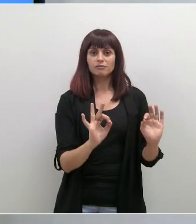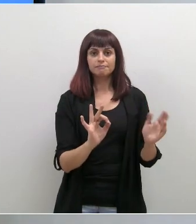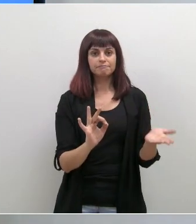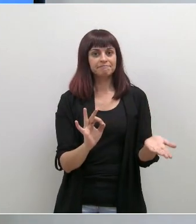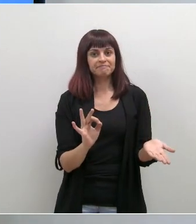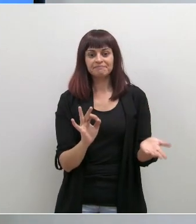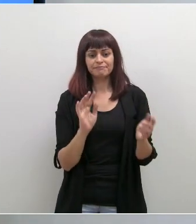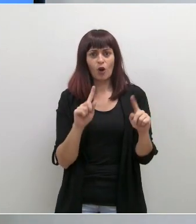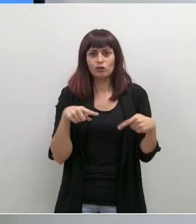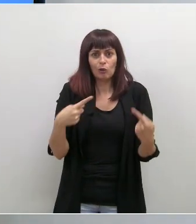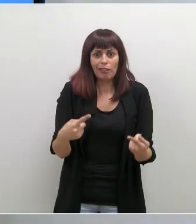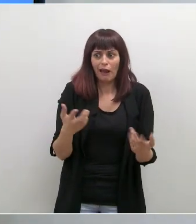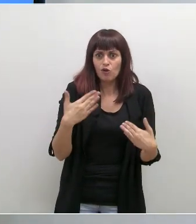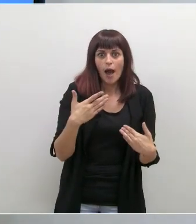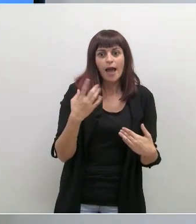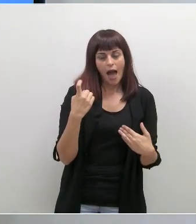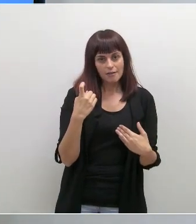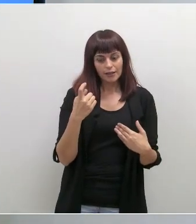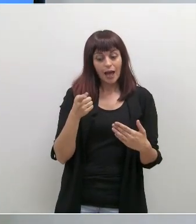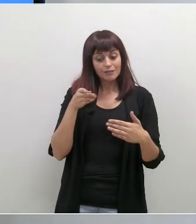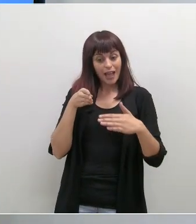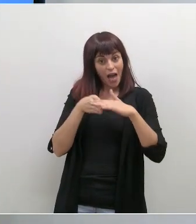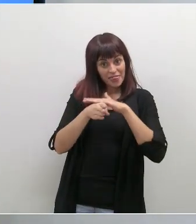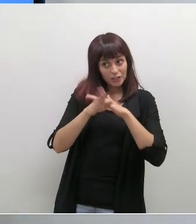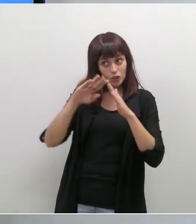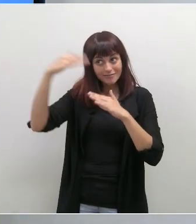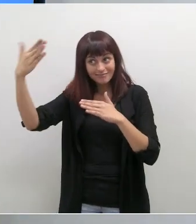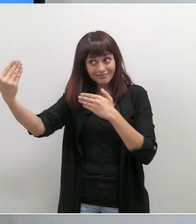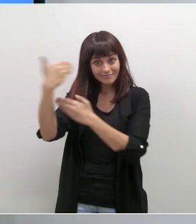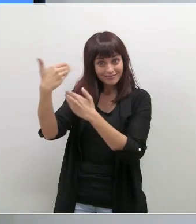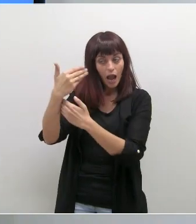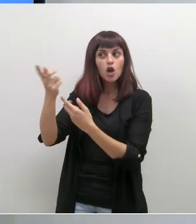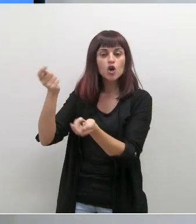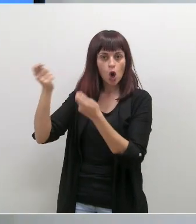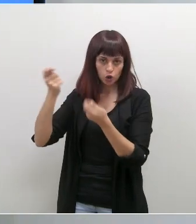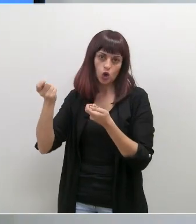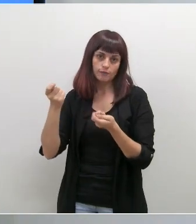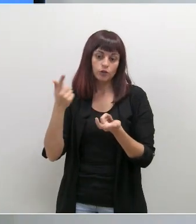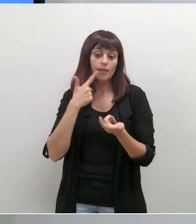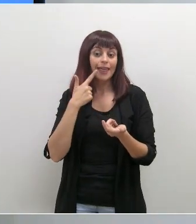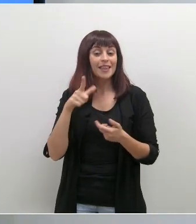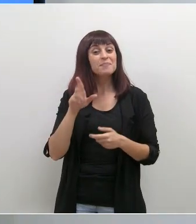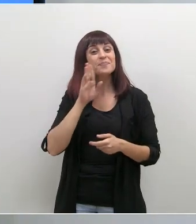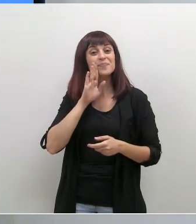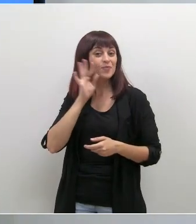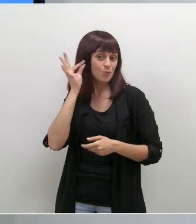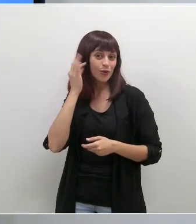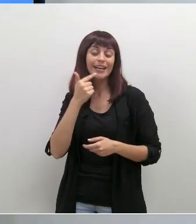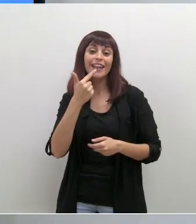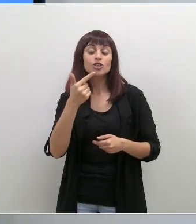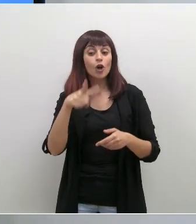tienen ningún efecto si no se controlan los accesos externos. De ahí que sea tan importante esta decisión que ha comentado la